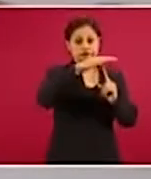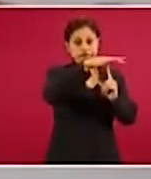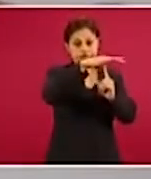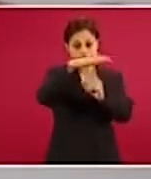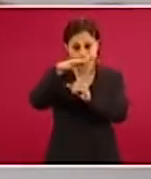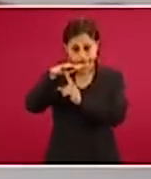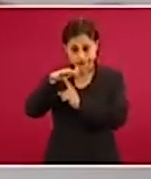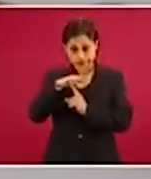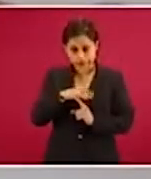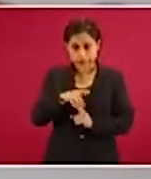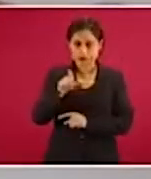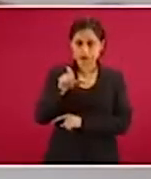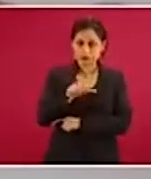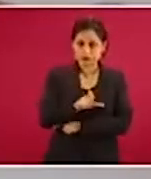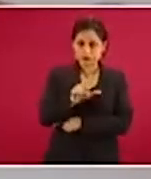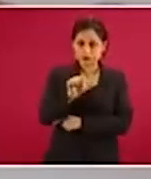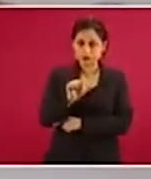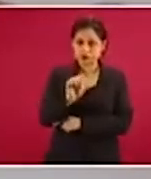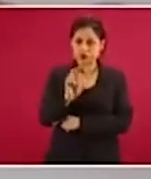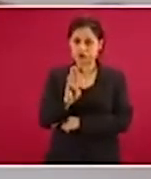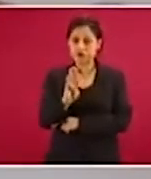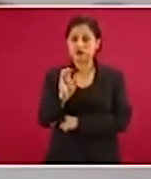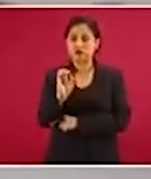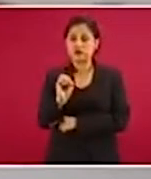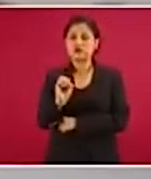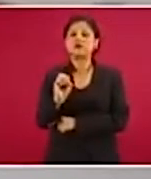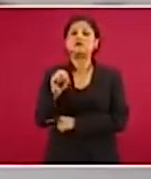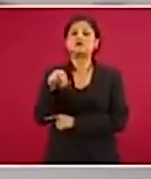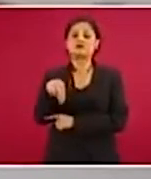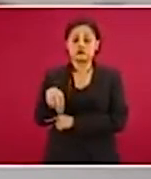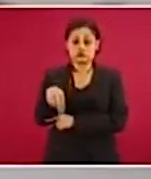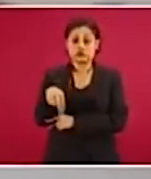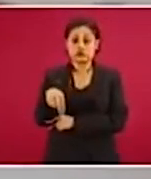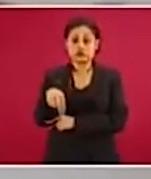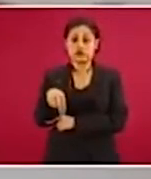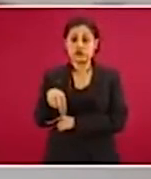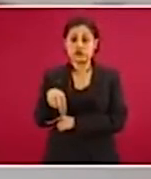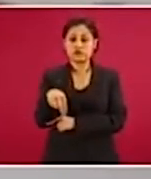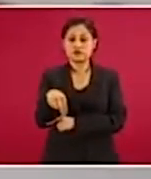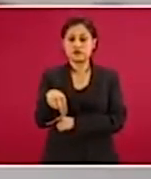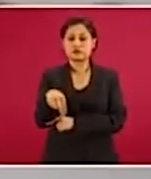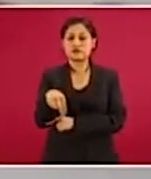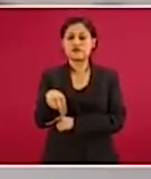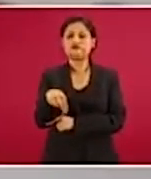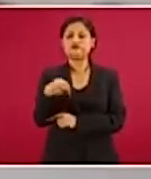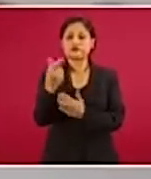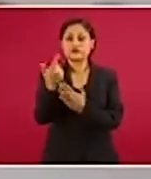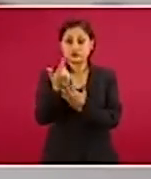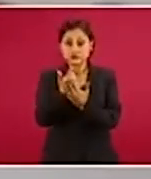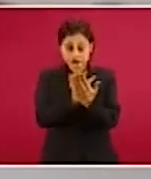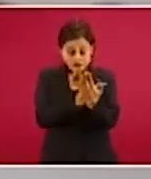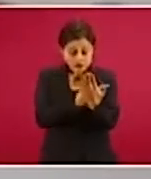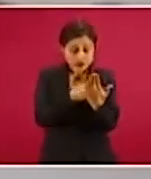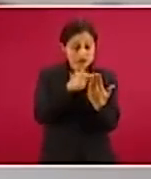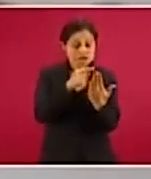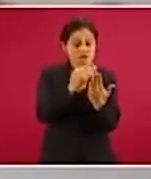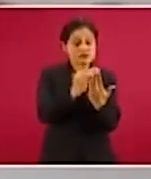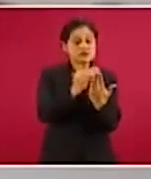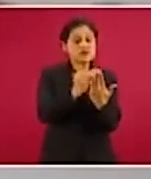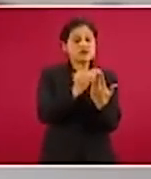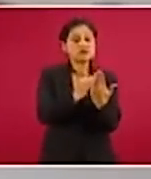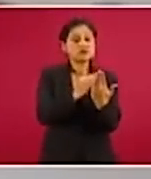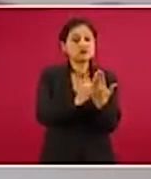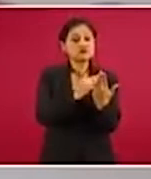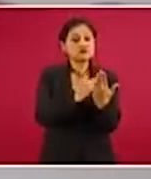alfa bravo oscar noviembre de acuerdo con la lista de equipo mínimo que establece el fabricante